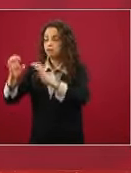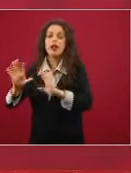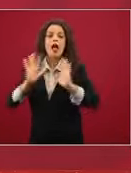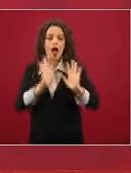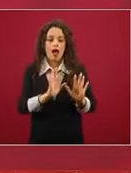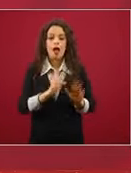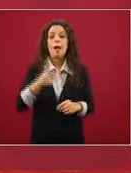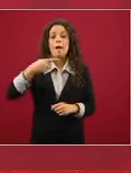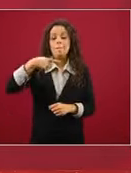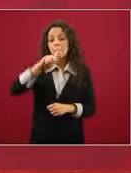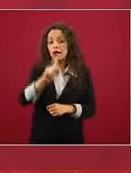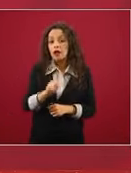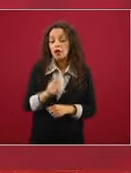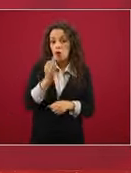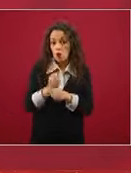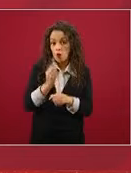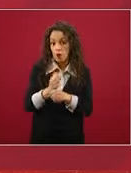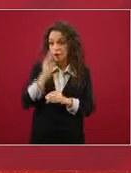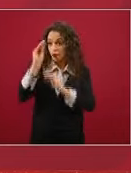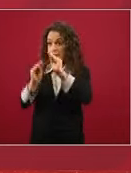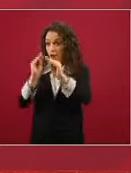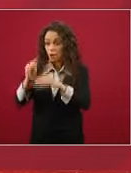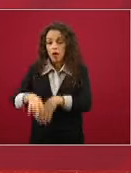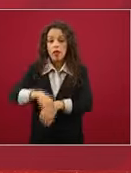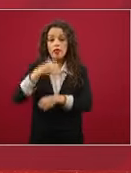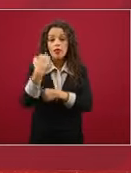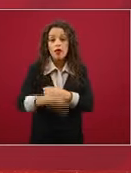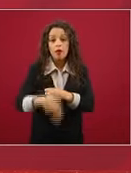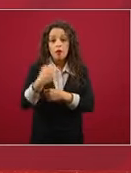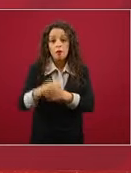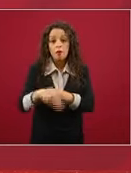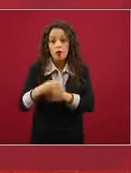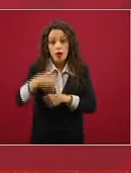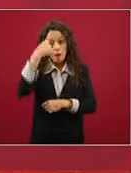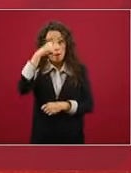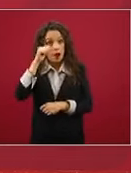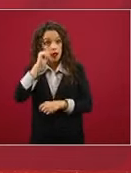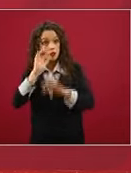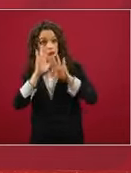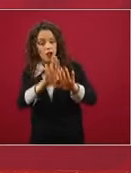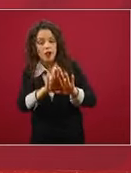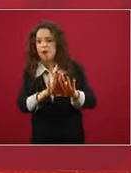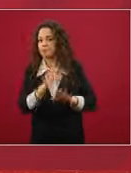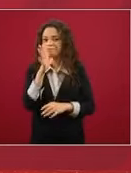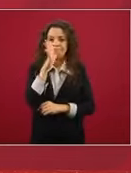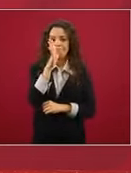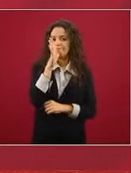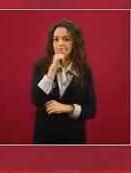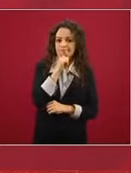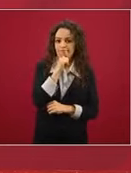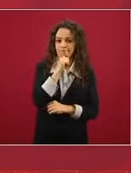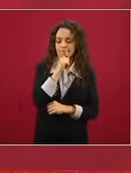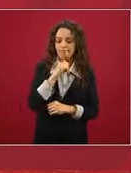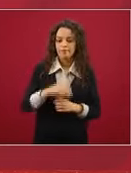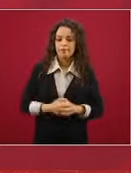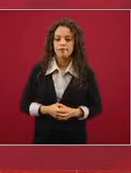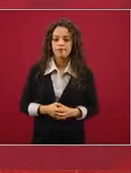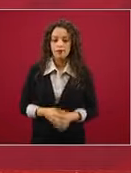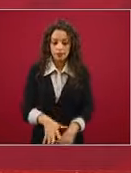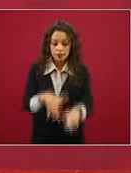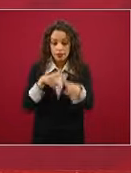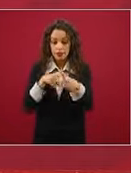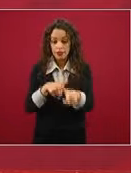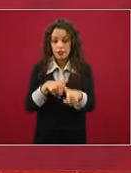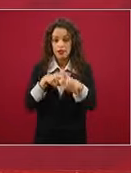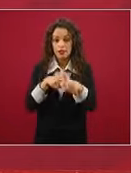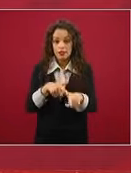se pueden quedar permanentemente ahí. La meta que tenemos, ayer comentábamos sobre este proceso de continuidad de operaciones, es no